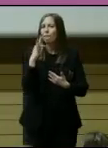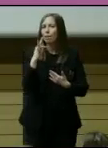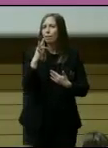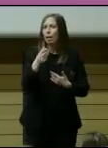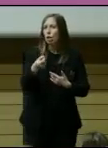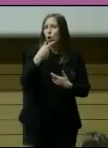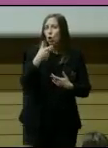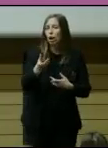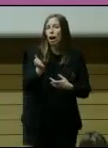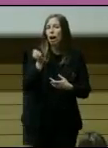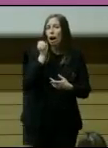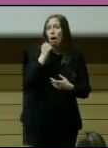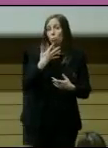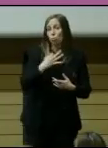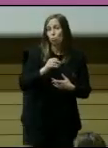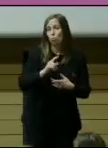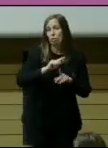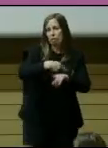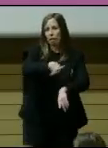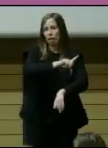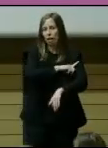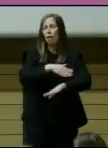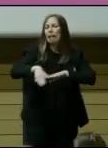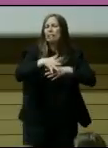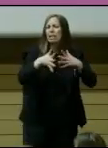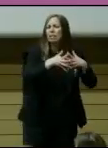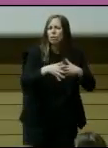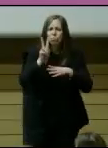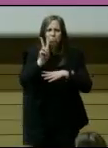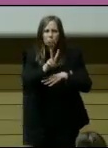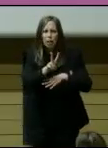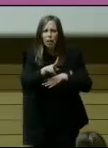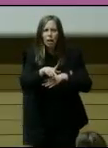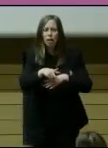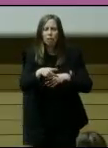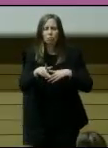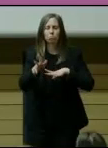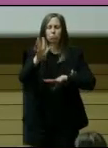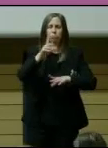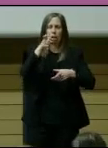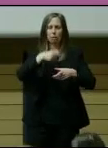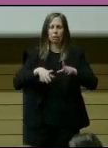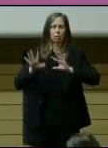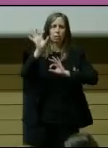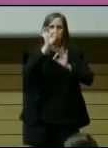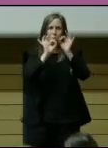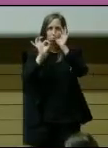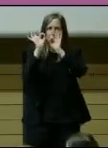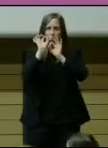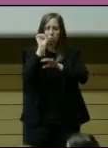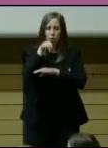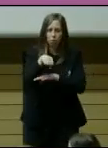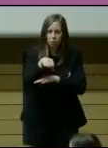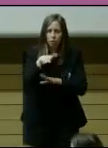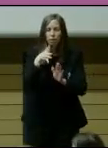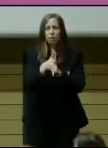fentanilo como droga de abuso. Lo que venden en las calles de Estados Unidos, que vemos allí, la droga zombie, las personas allí todo puestas, dobladas y